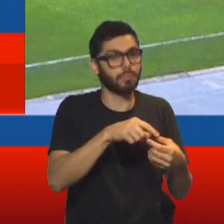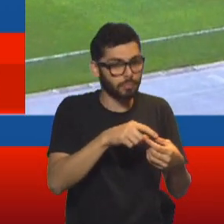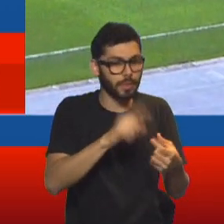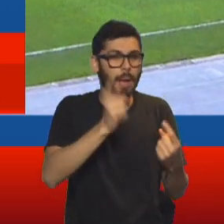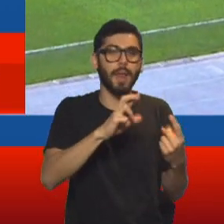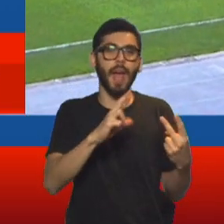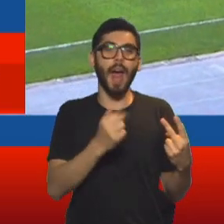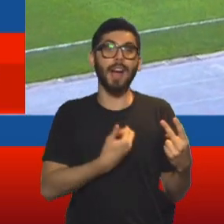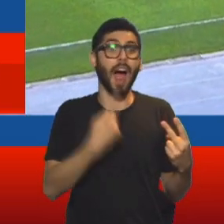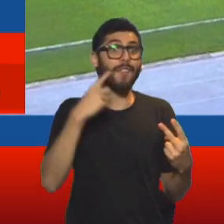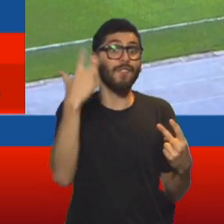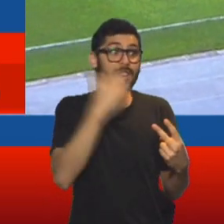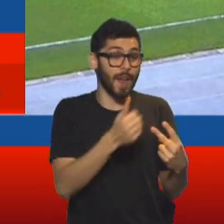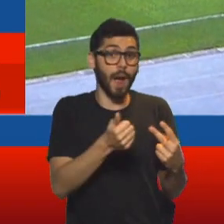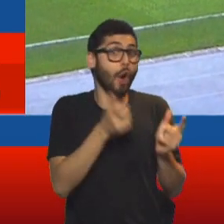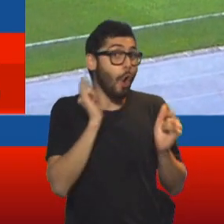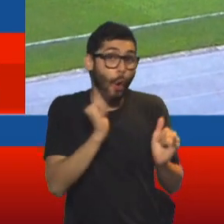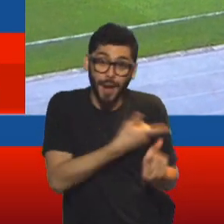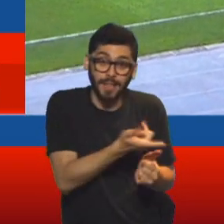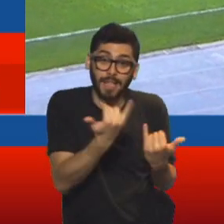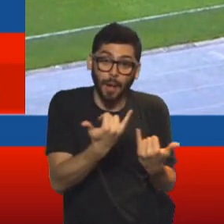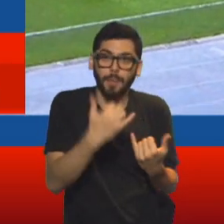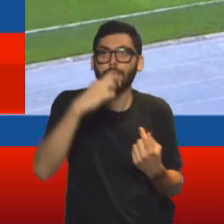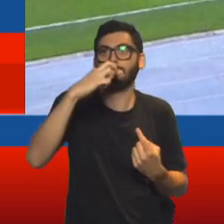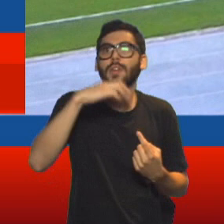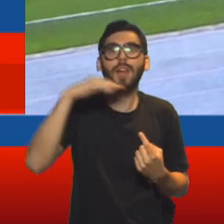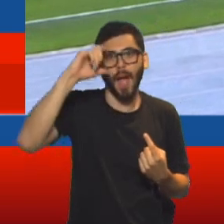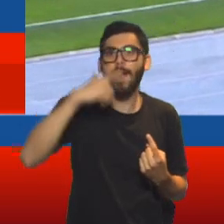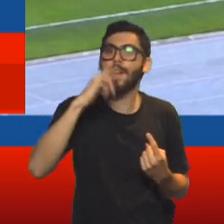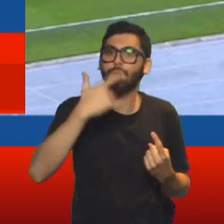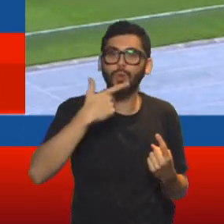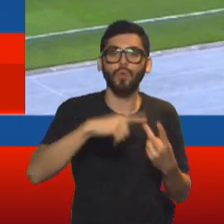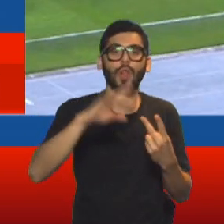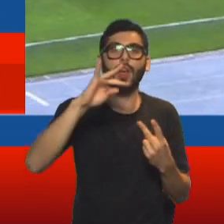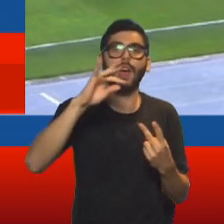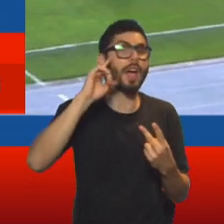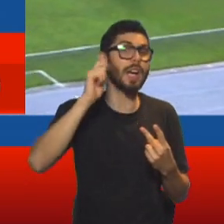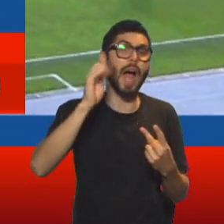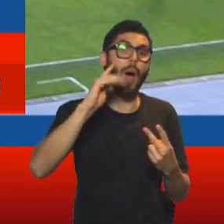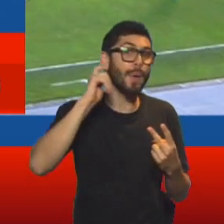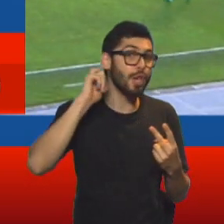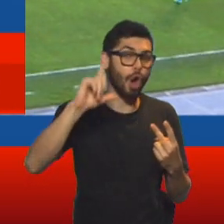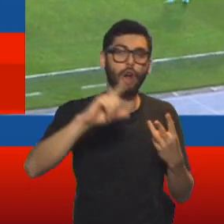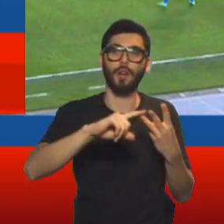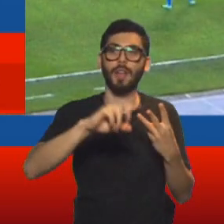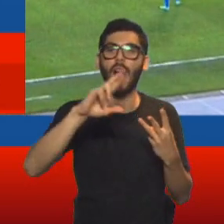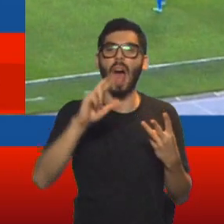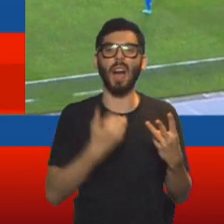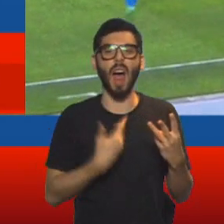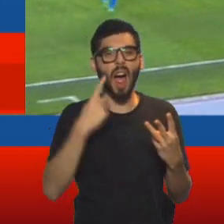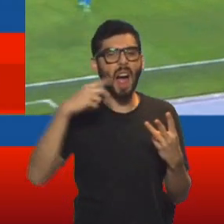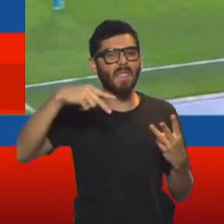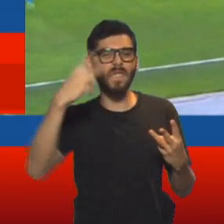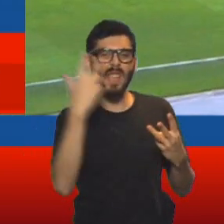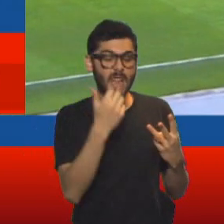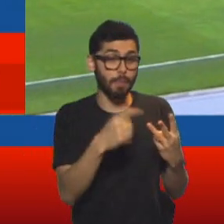Rafinha, todos jugadores. Gabriel Jesús, Gabigol y todos estos, Rafinha, todos estos